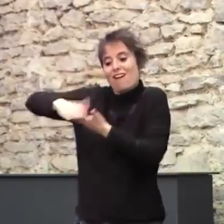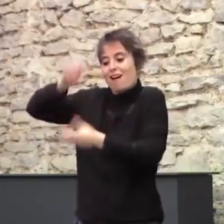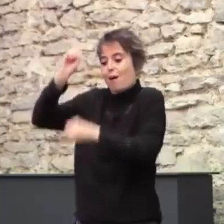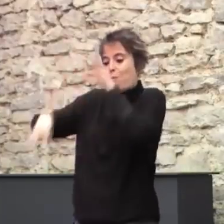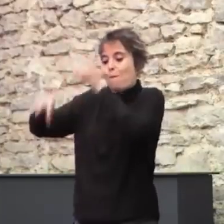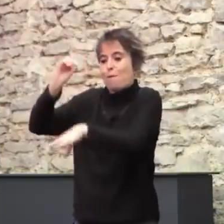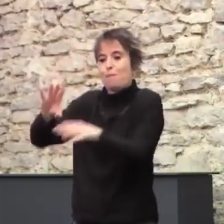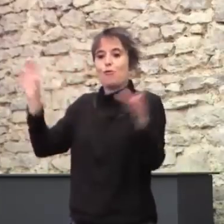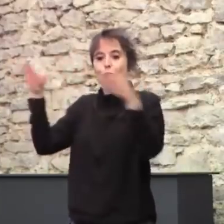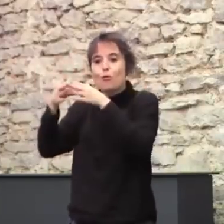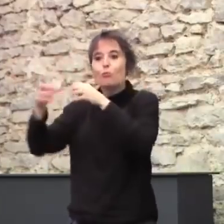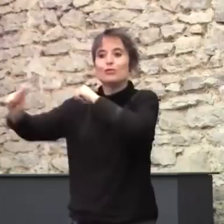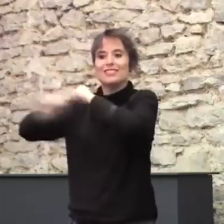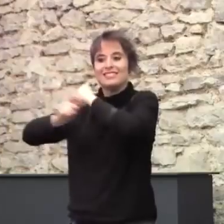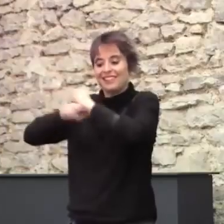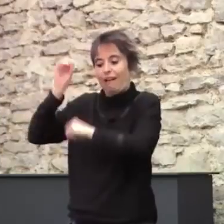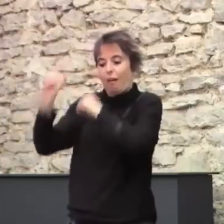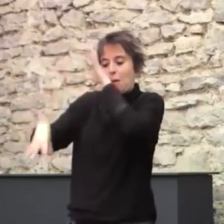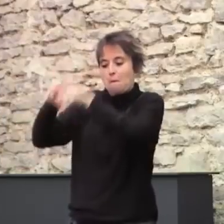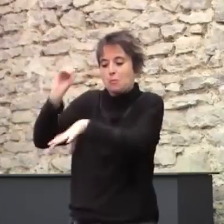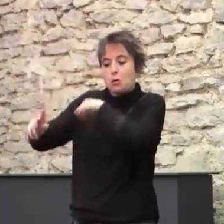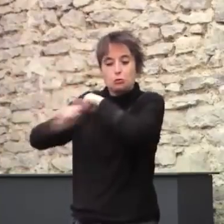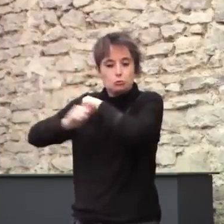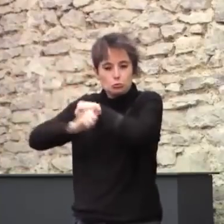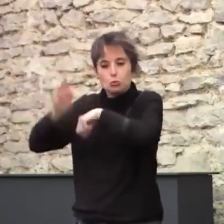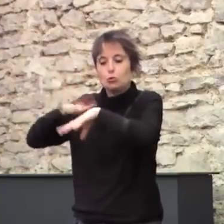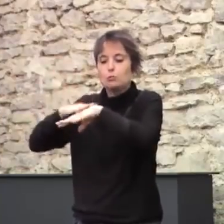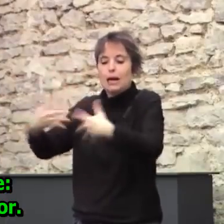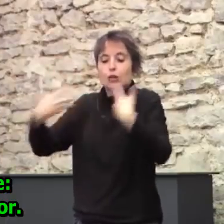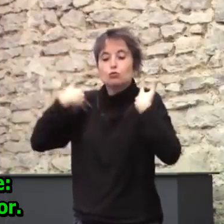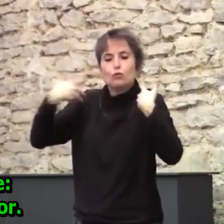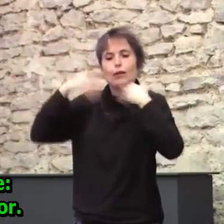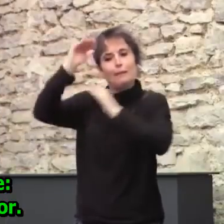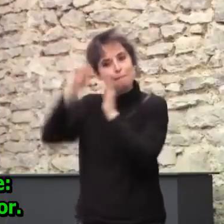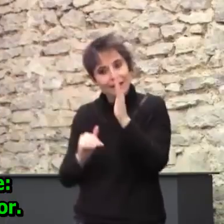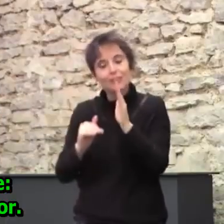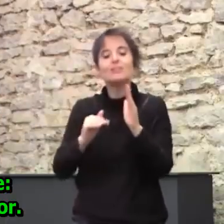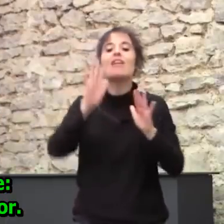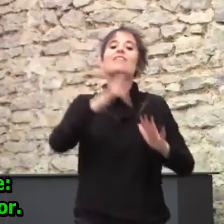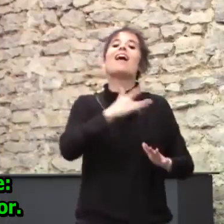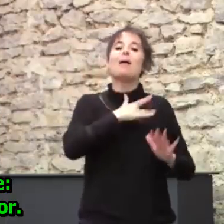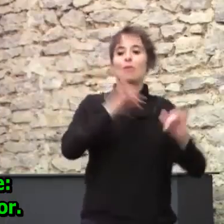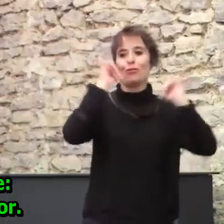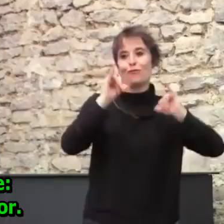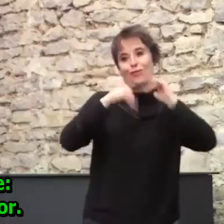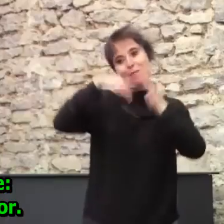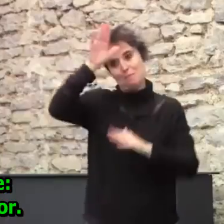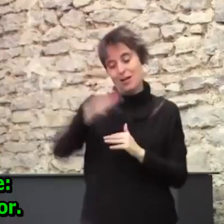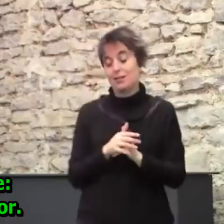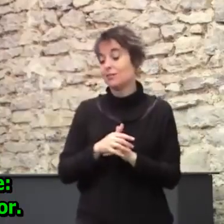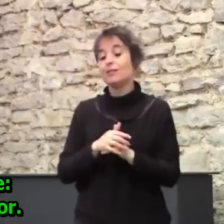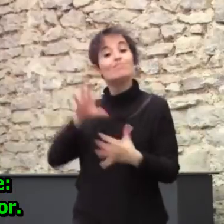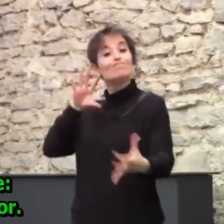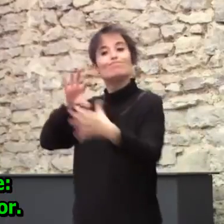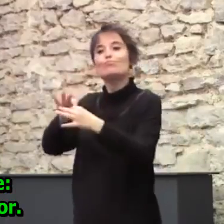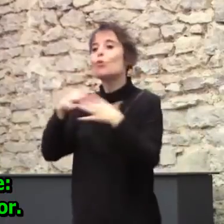los trucos, las estrategias que utilizamos para sufrir menos y disfrutar más del amor. Ese es un poco el lema que nos une, sufrir menos